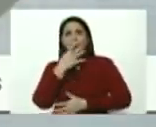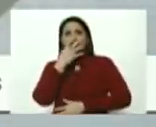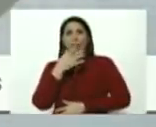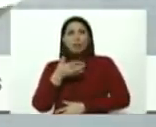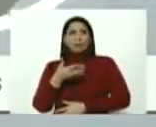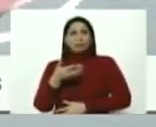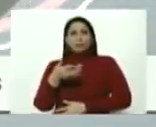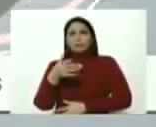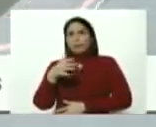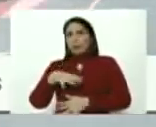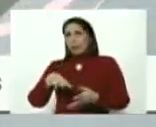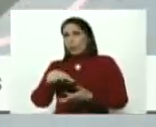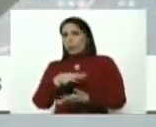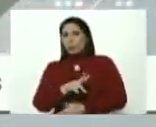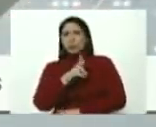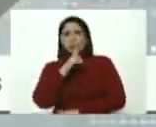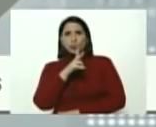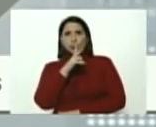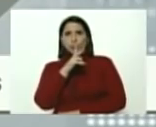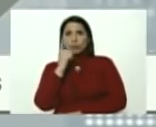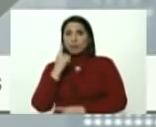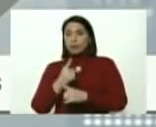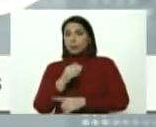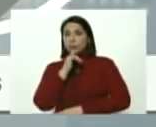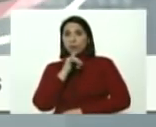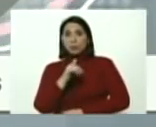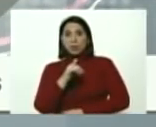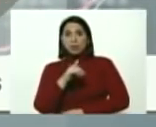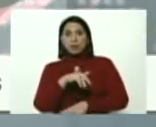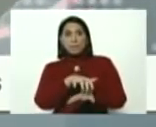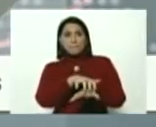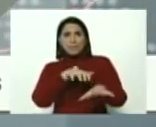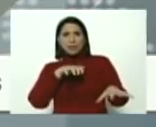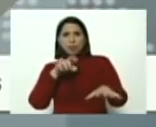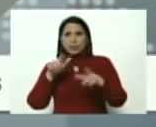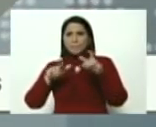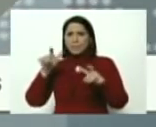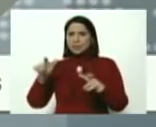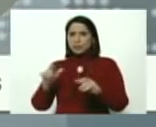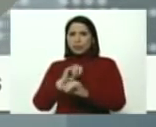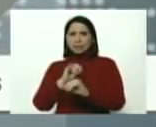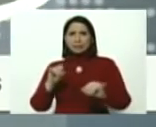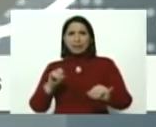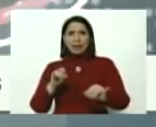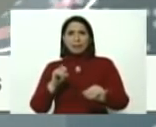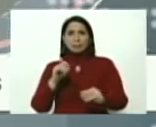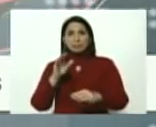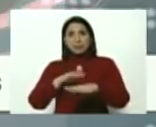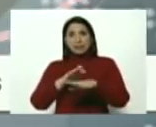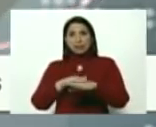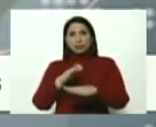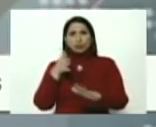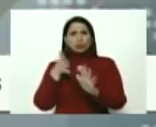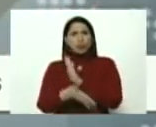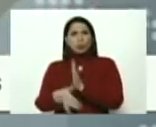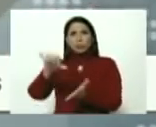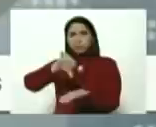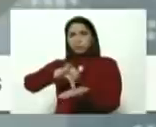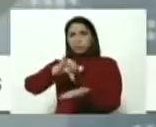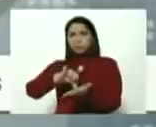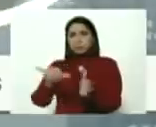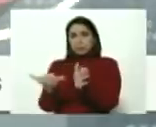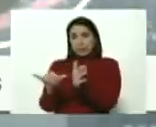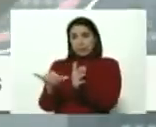que tenemos que resaltar. La mayoría de los casos que se están presentando en focos relacionados con los límites con